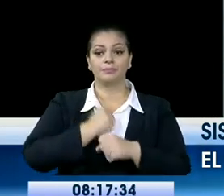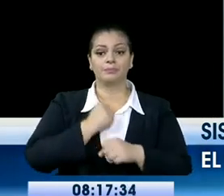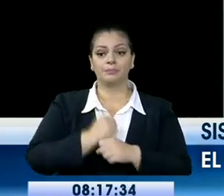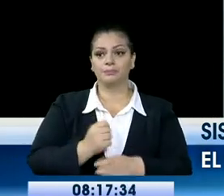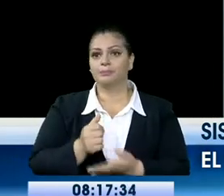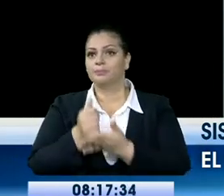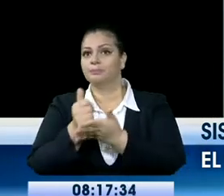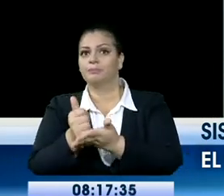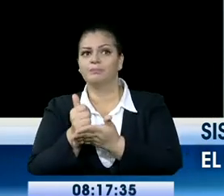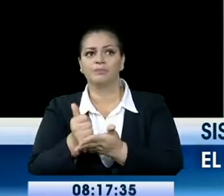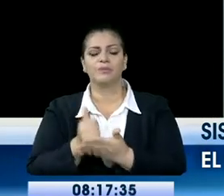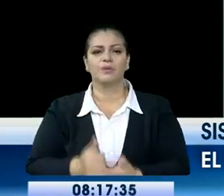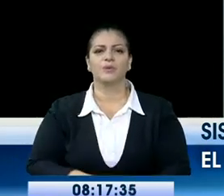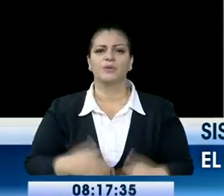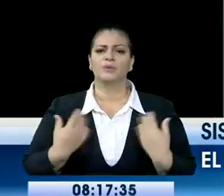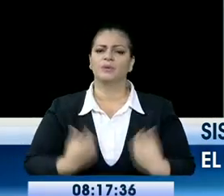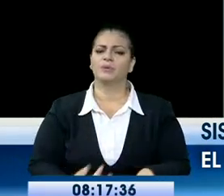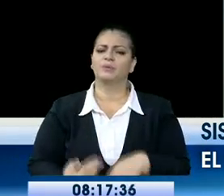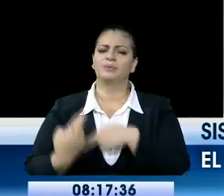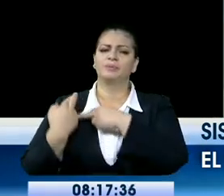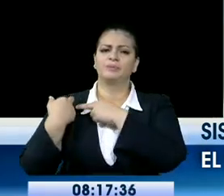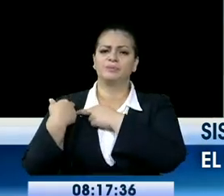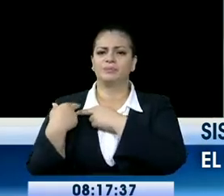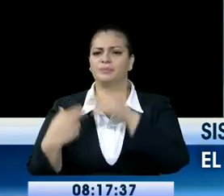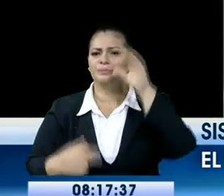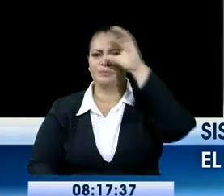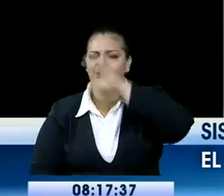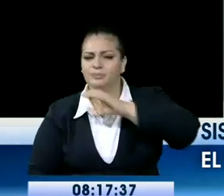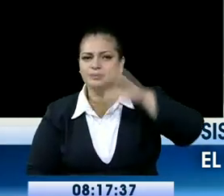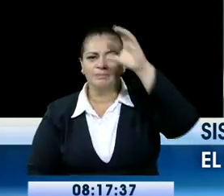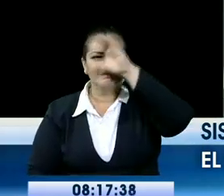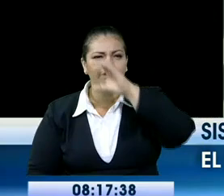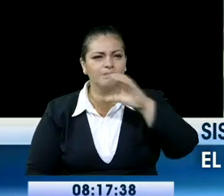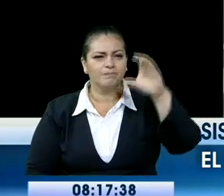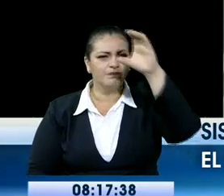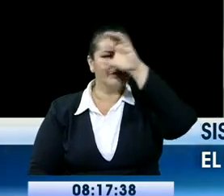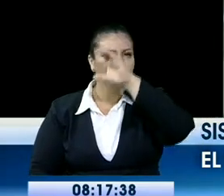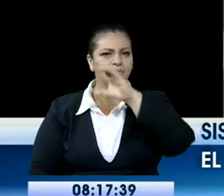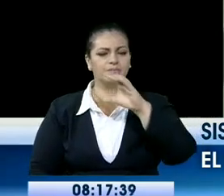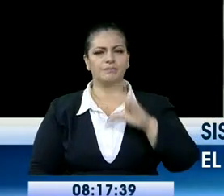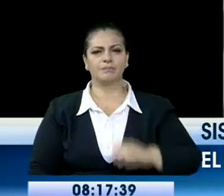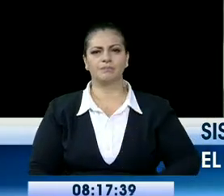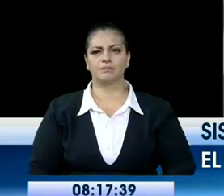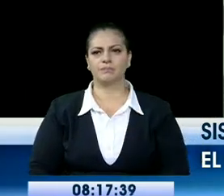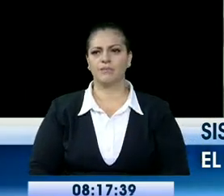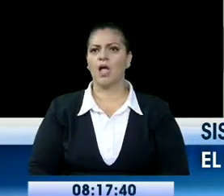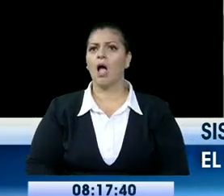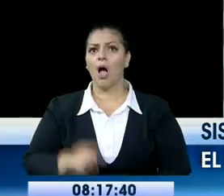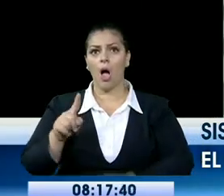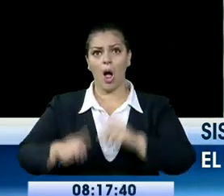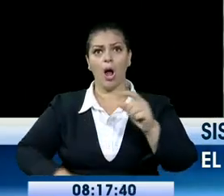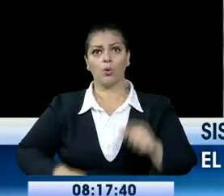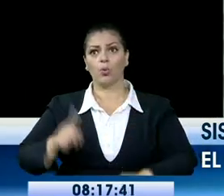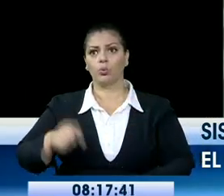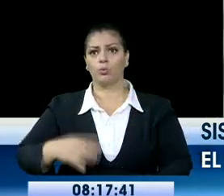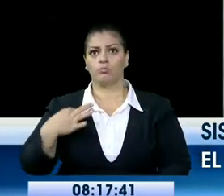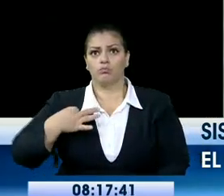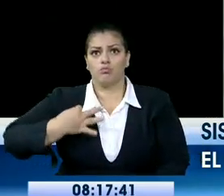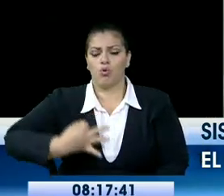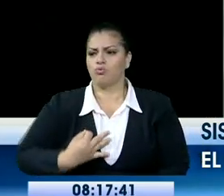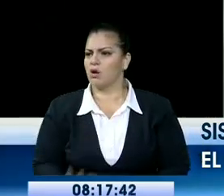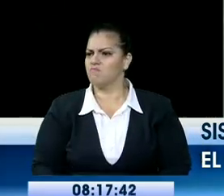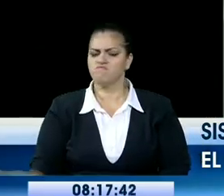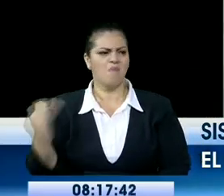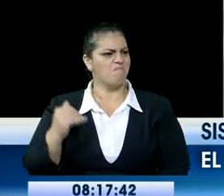están encargadas de esto, de rescatar y salvar vidas, y también con el apoyo, pues, de las personas, porque habían muchos vecinos que querían ayudar,